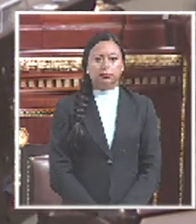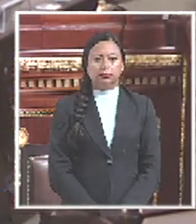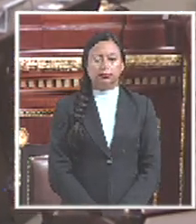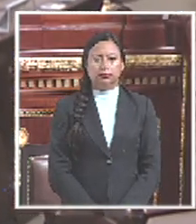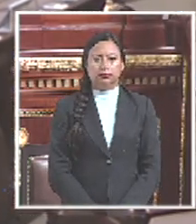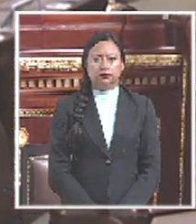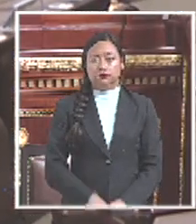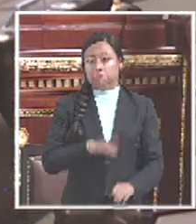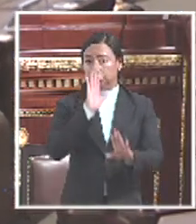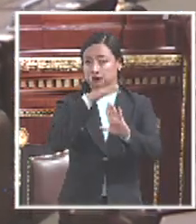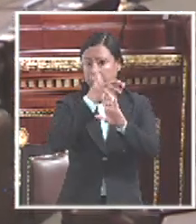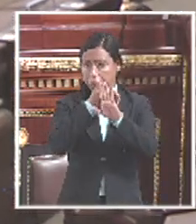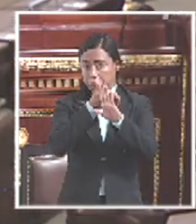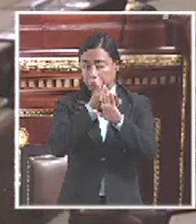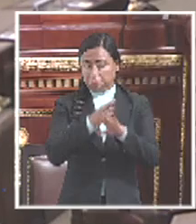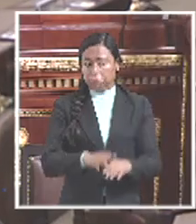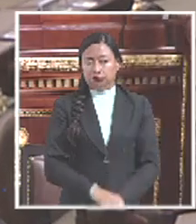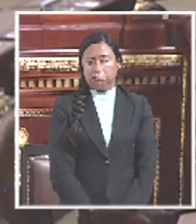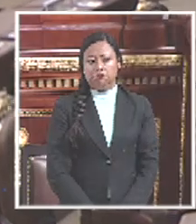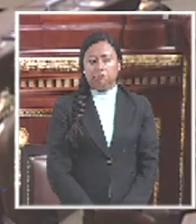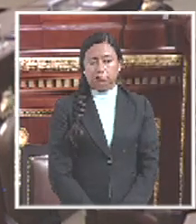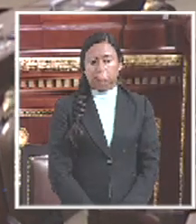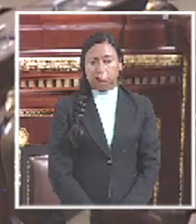¿En contra?